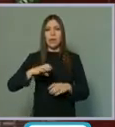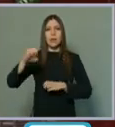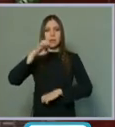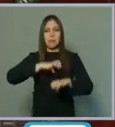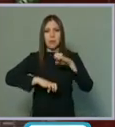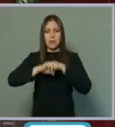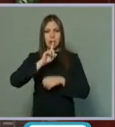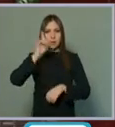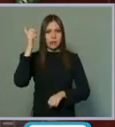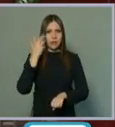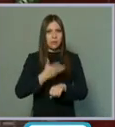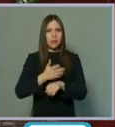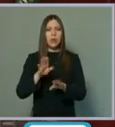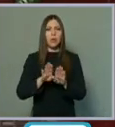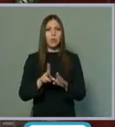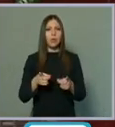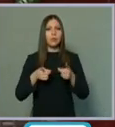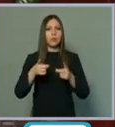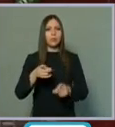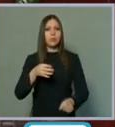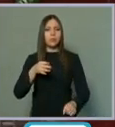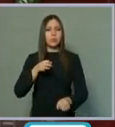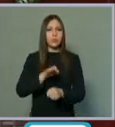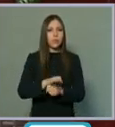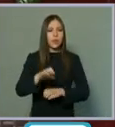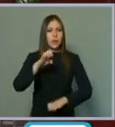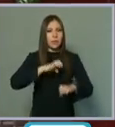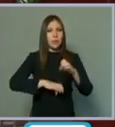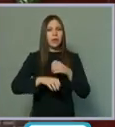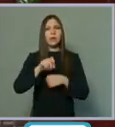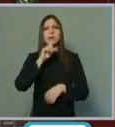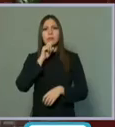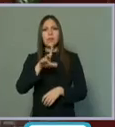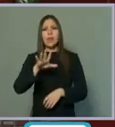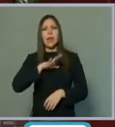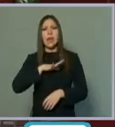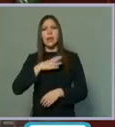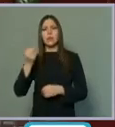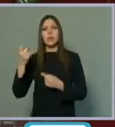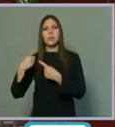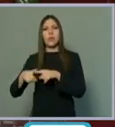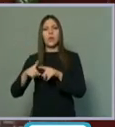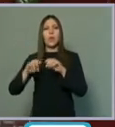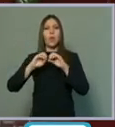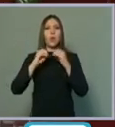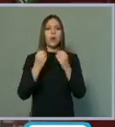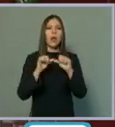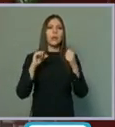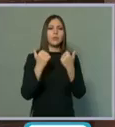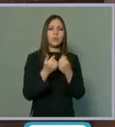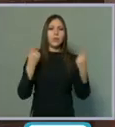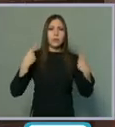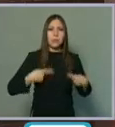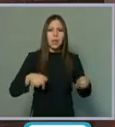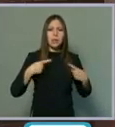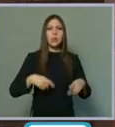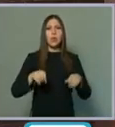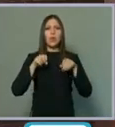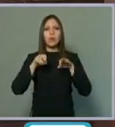donde se da esta protección consular. También existen muchos despachos y organizaciones de la sociedad civil en Estados